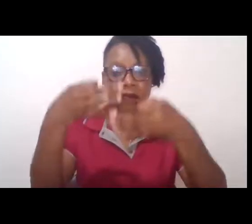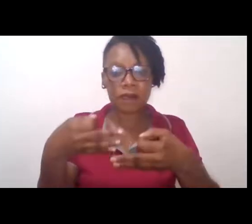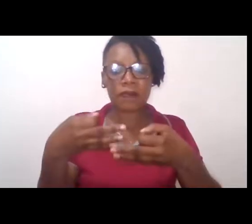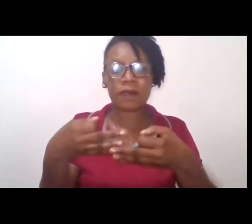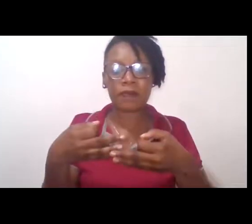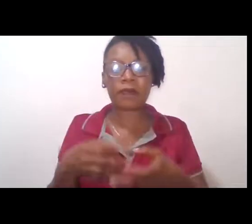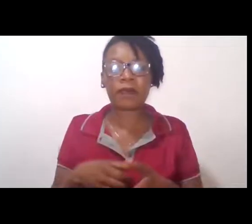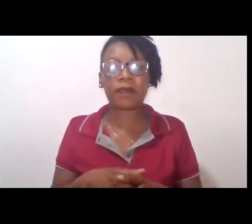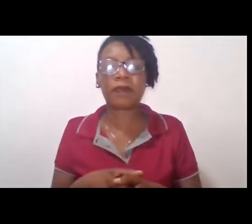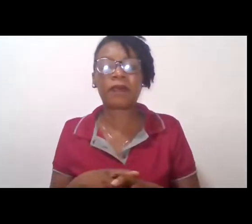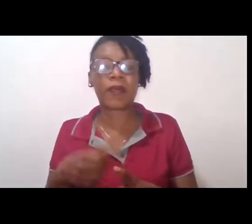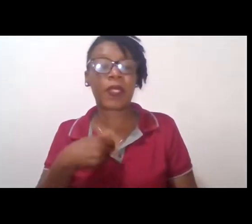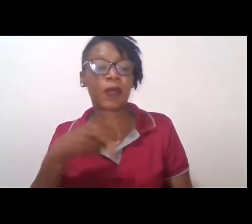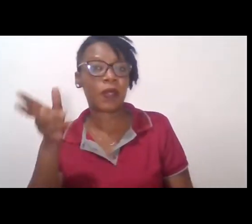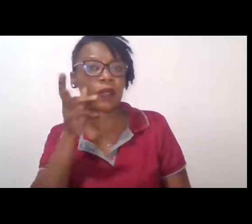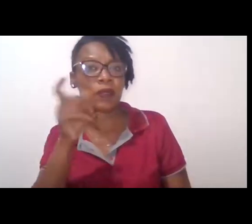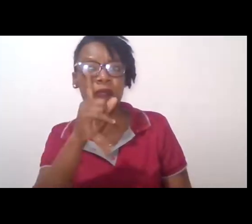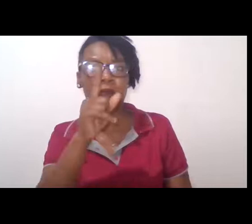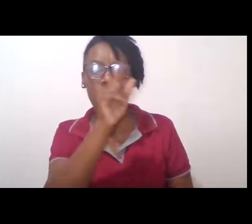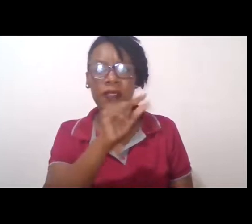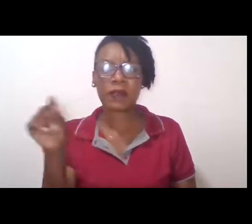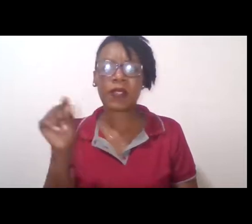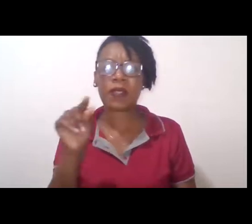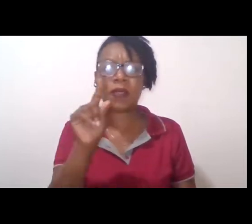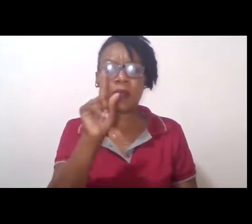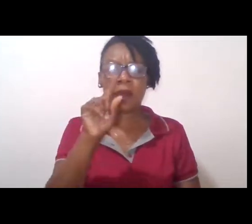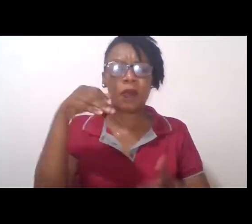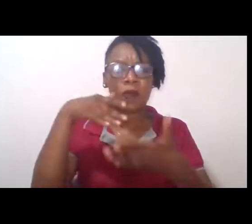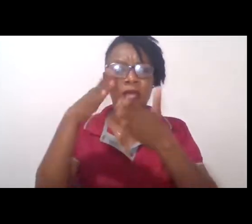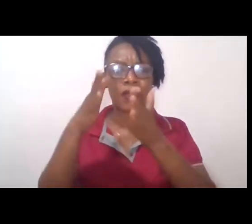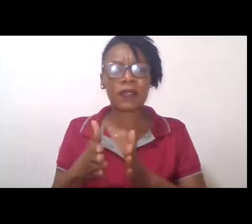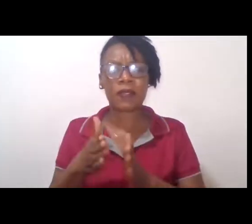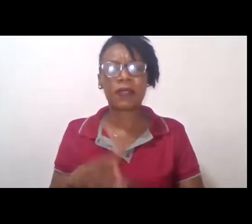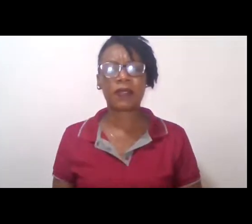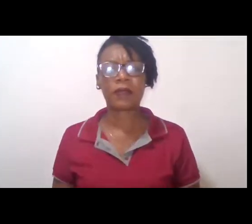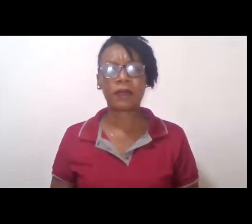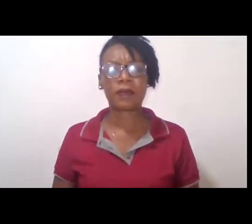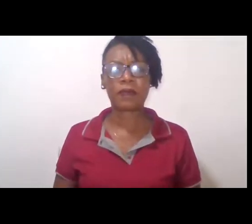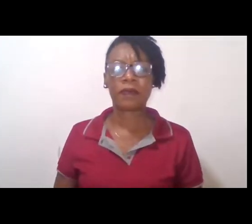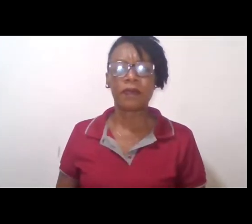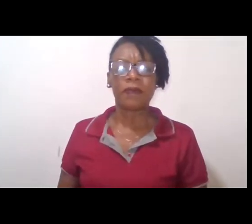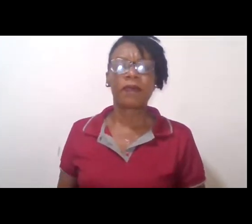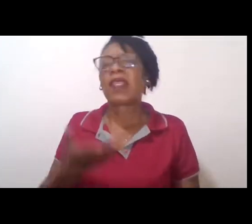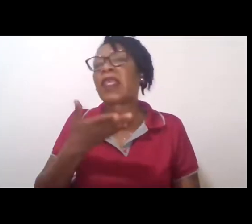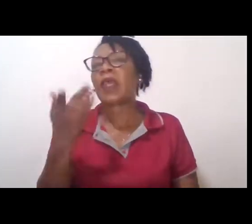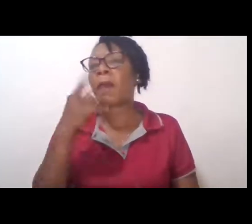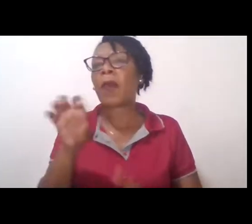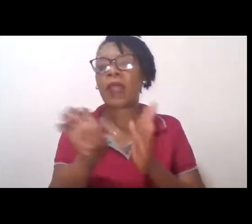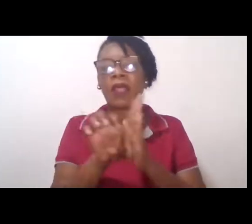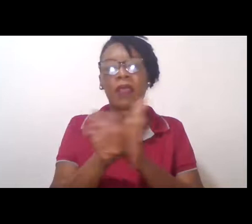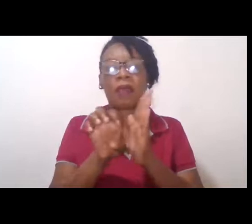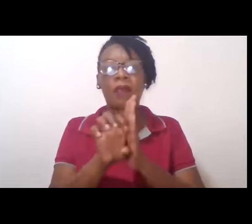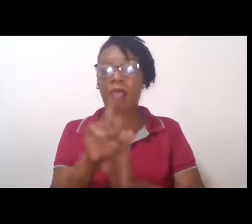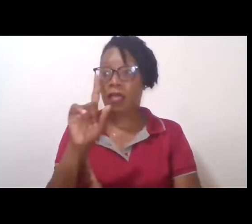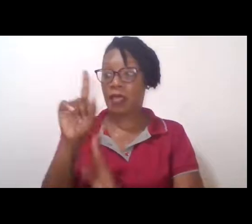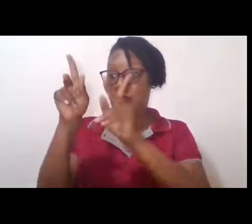Escuché esta semana un caso de un estudiante, que no voy a hacer mucho comentario, que, por ejemplo, a esta